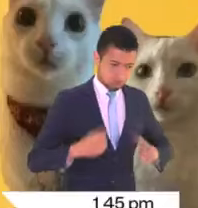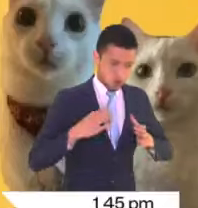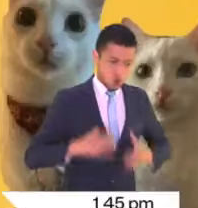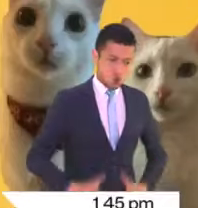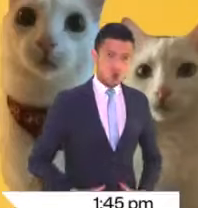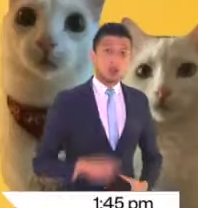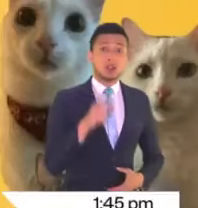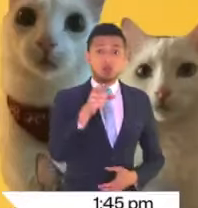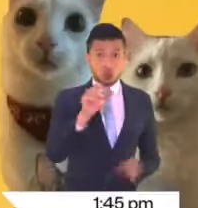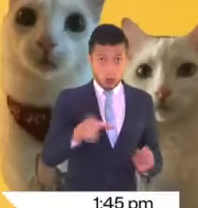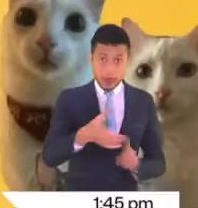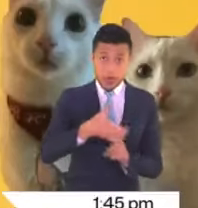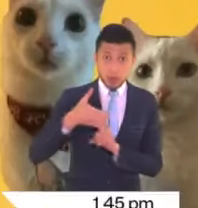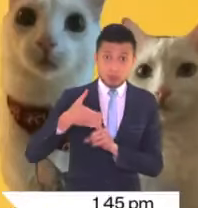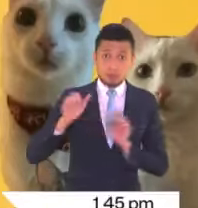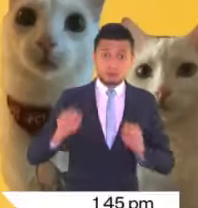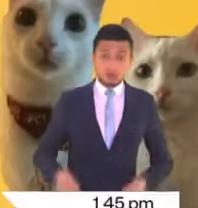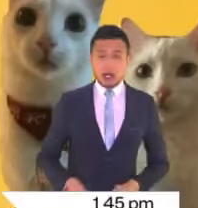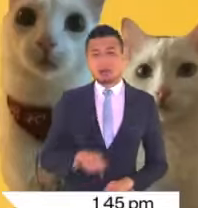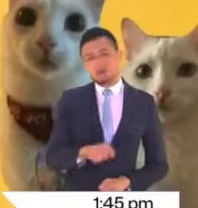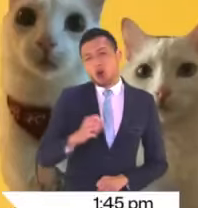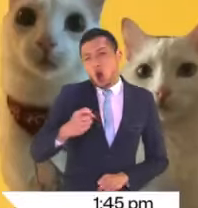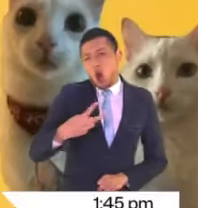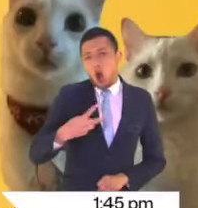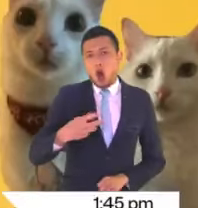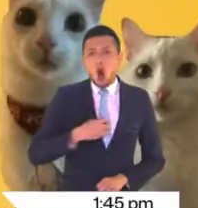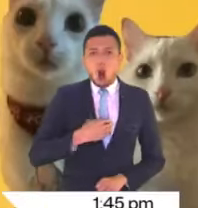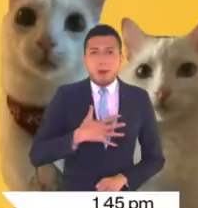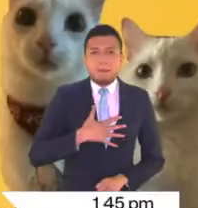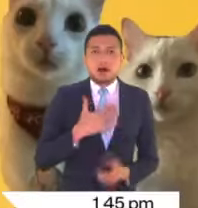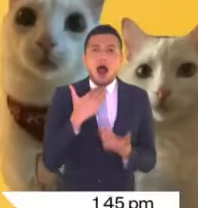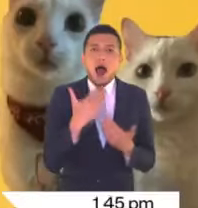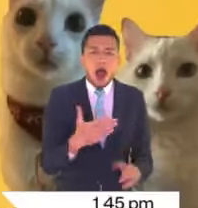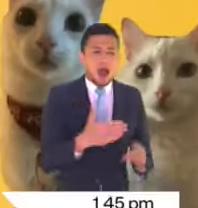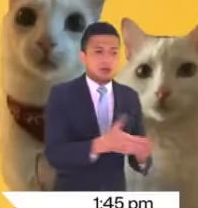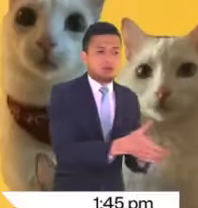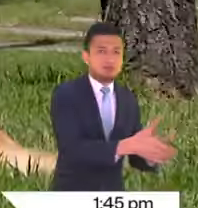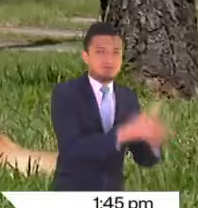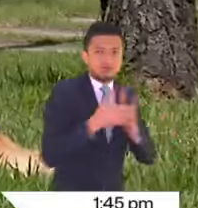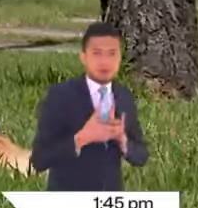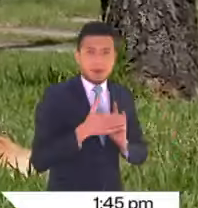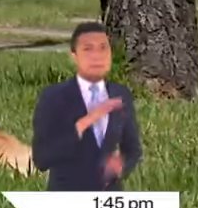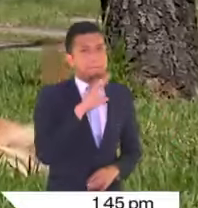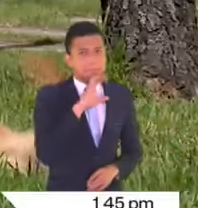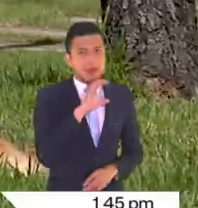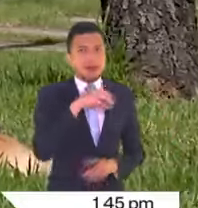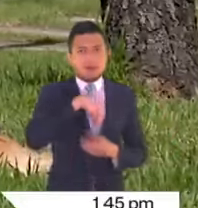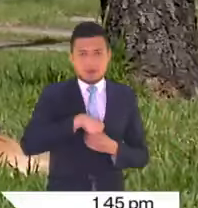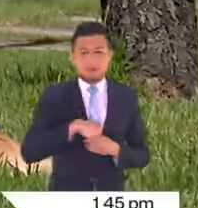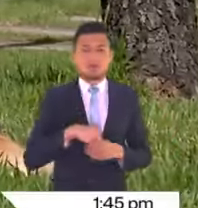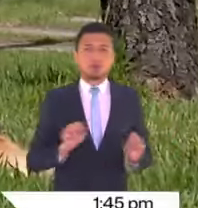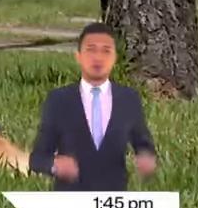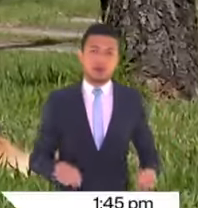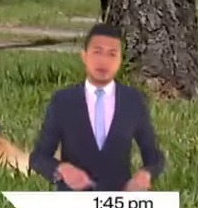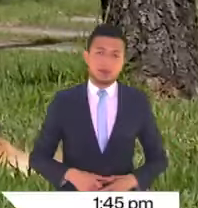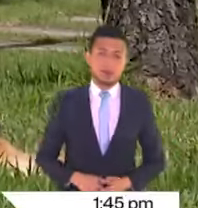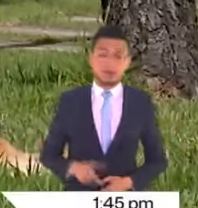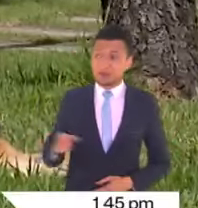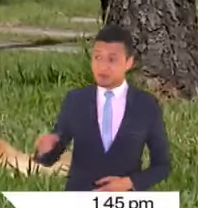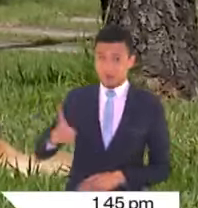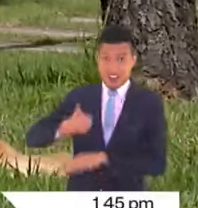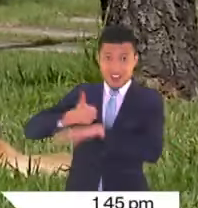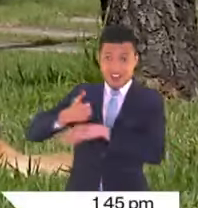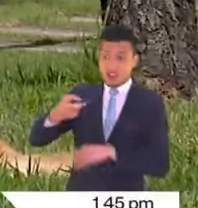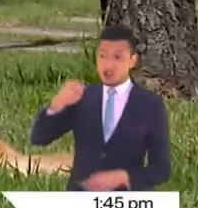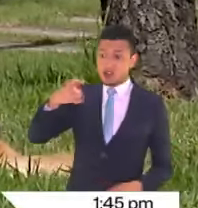adoptar, recuerden que les debemos de dar una segunda oportunidad y usted puede ser el propietario de uno de esos perros. Gracias a las autoridades de Guarne por tomarse